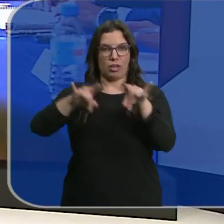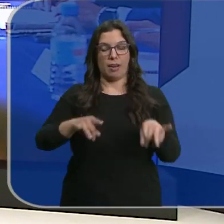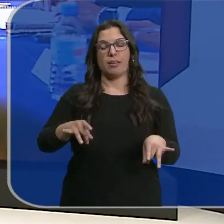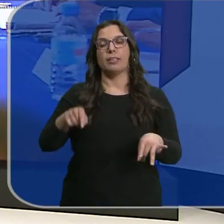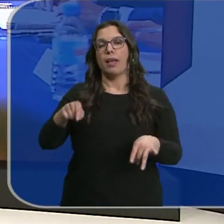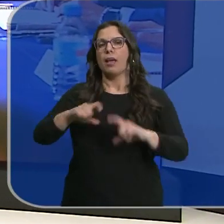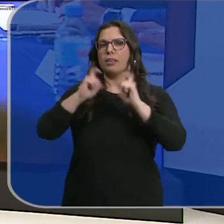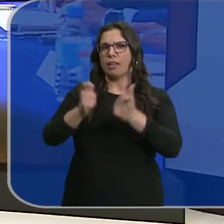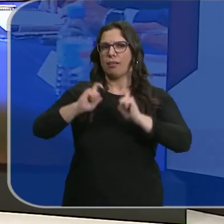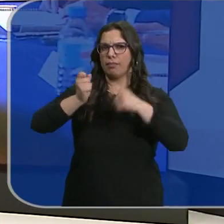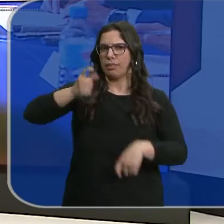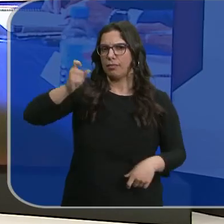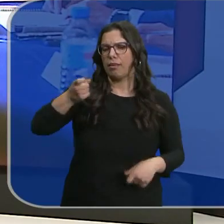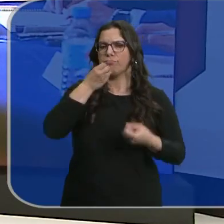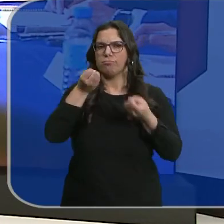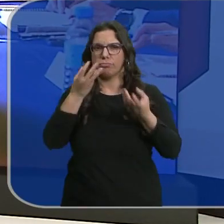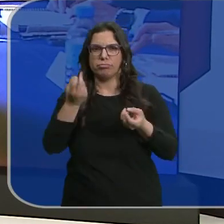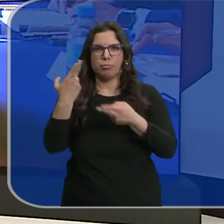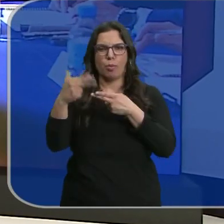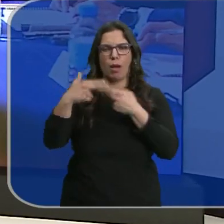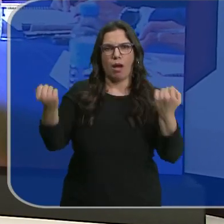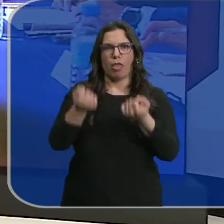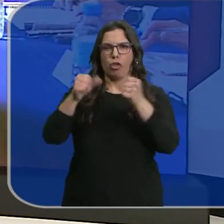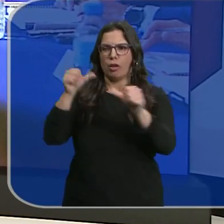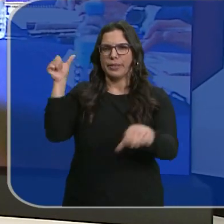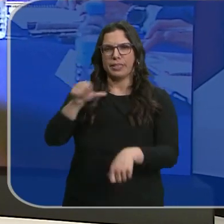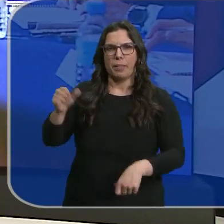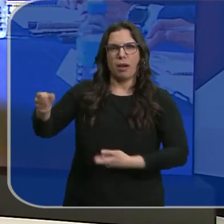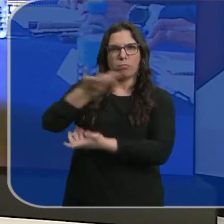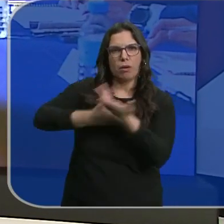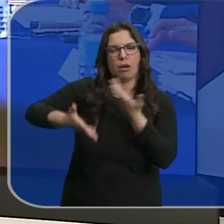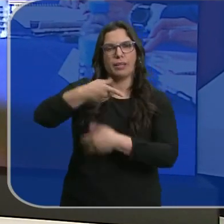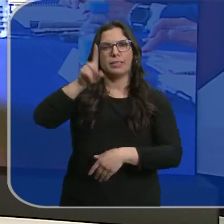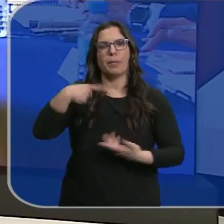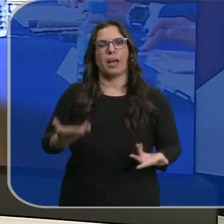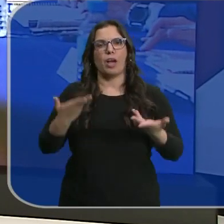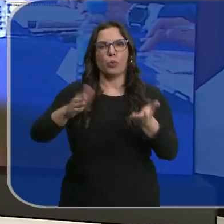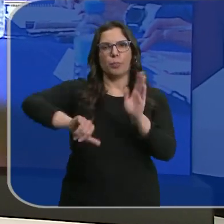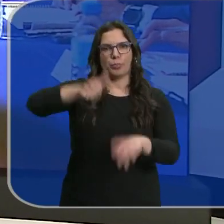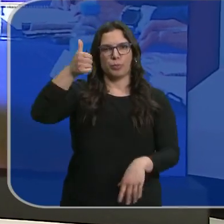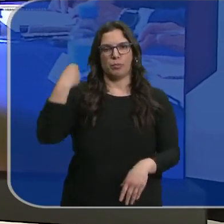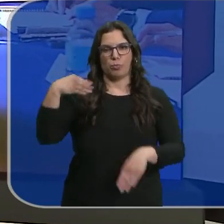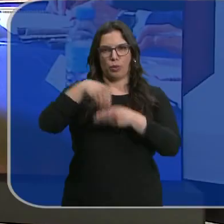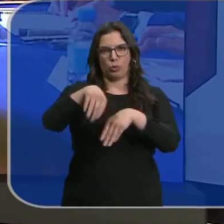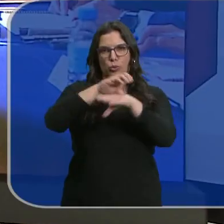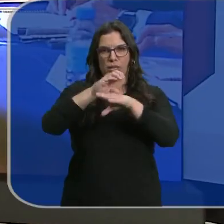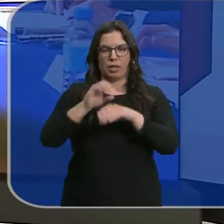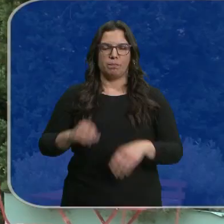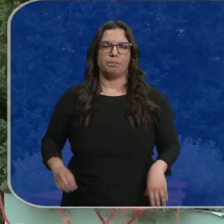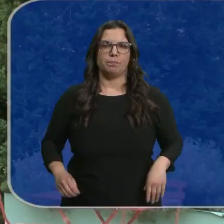Un encuentro periódico en el que se informa de las acciones y políticas de las últimas semanas y también de las ayudas aprobadas desde la consejería.